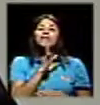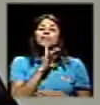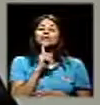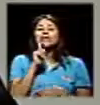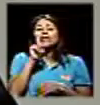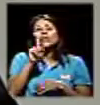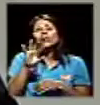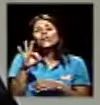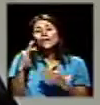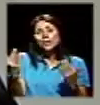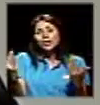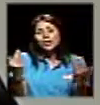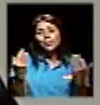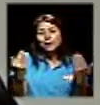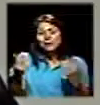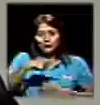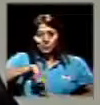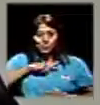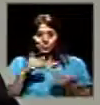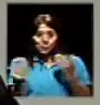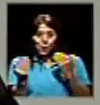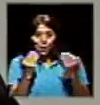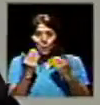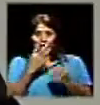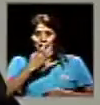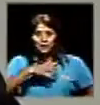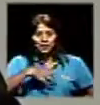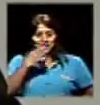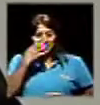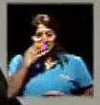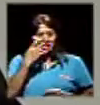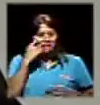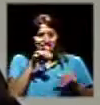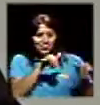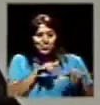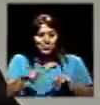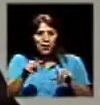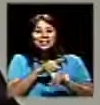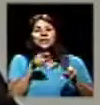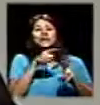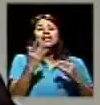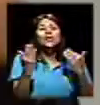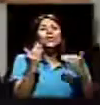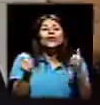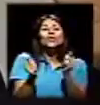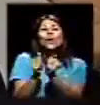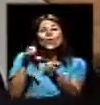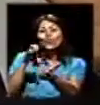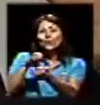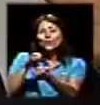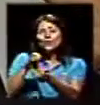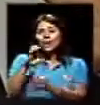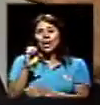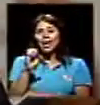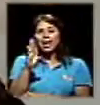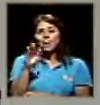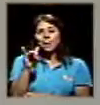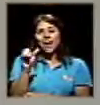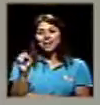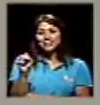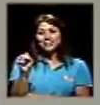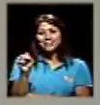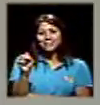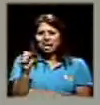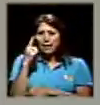la manera en que ella nos está contando de los EVAIS, esa cosa, esa manera en que nuestro